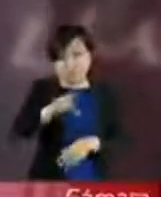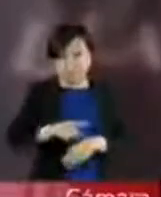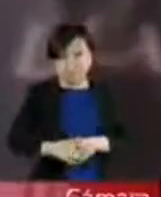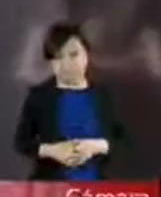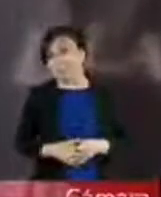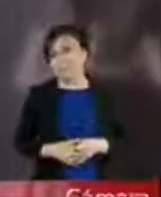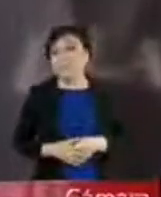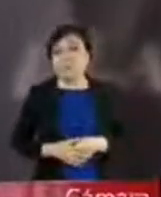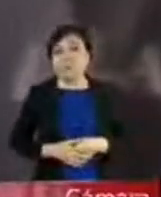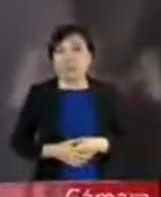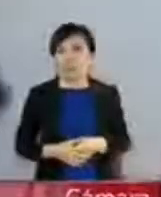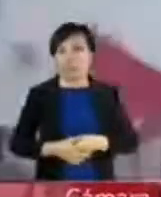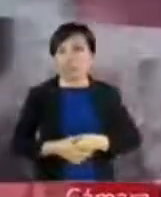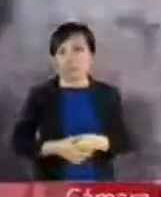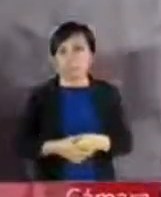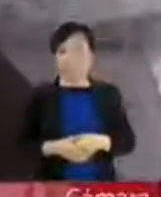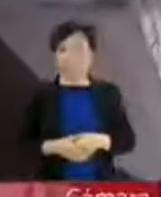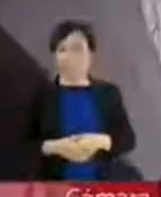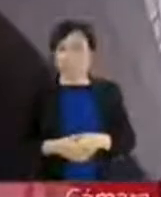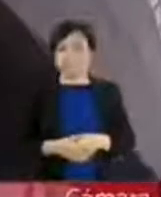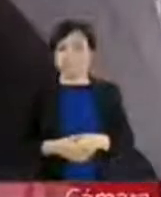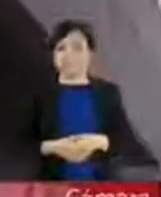Sí, porque está consumiendo mucho.